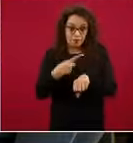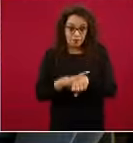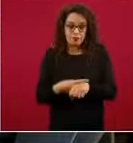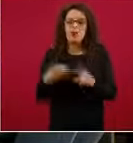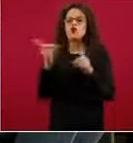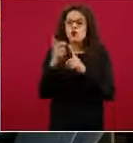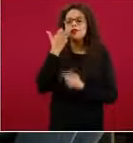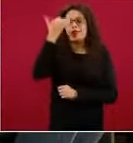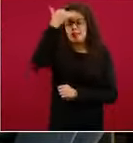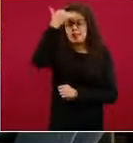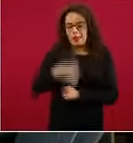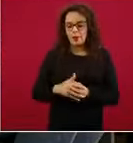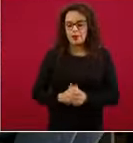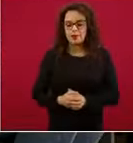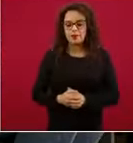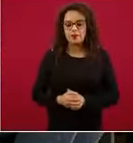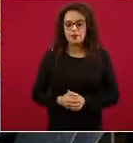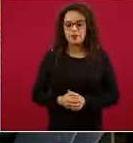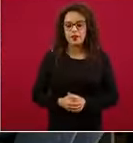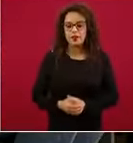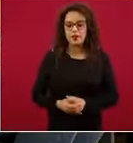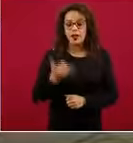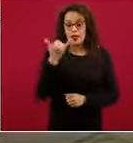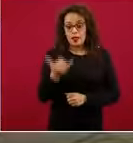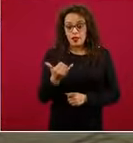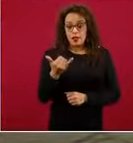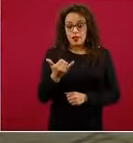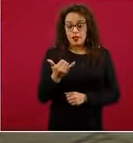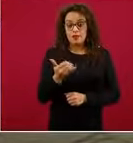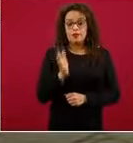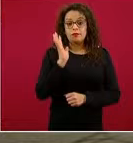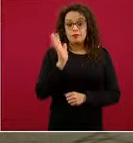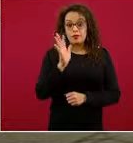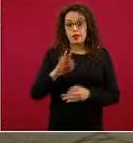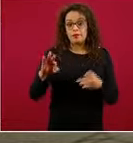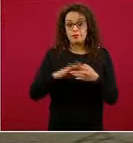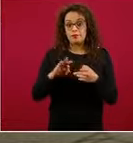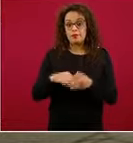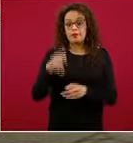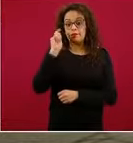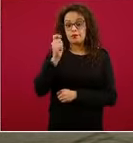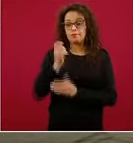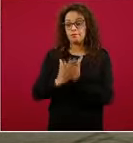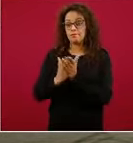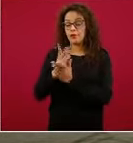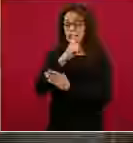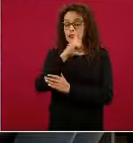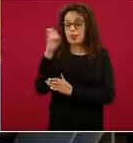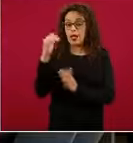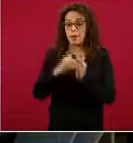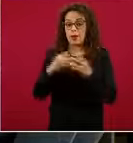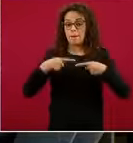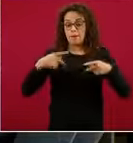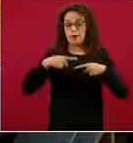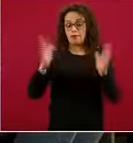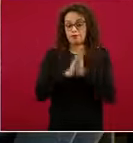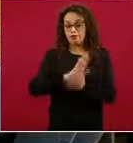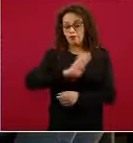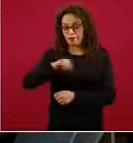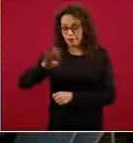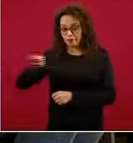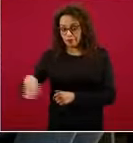Y bueno, doctor, pues prácticamente nos estamos acercando al escenario de las 100,000, de los 100,000 fallecidos. Al margen de la mala situación